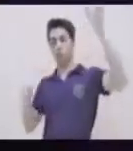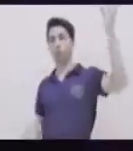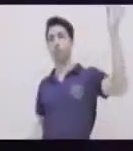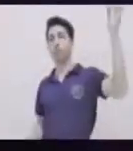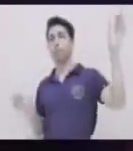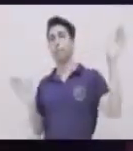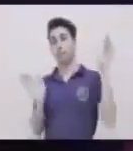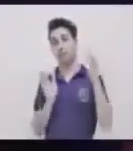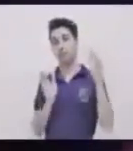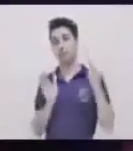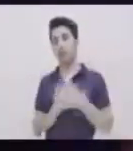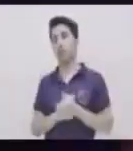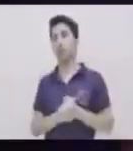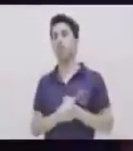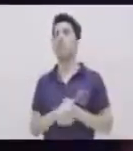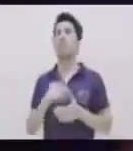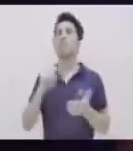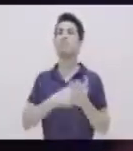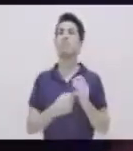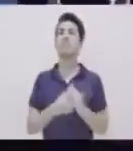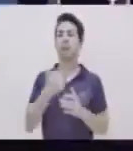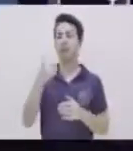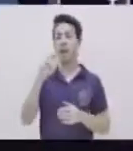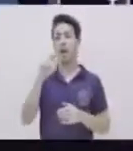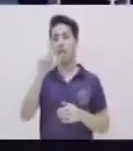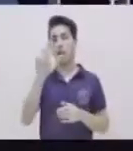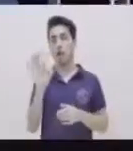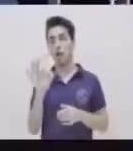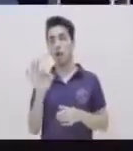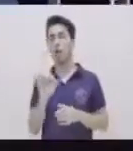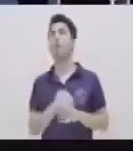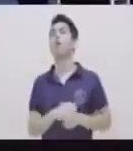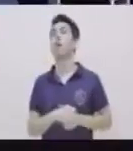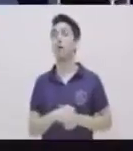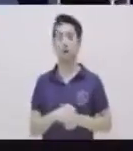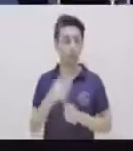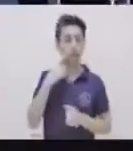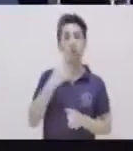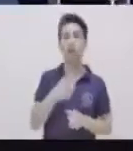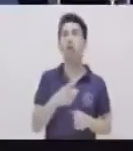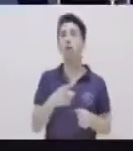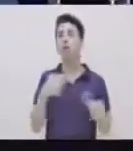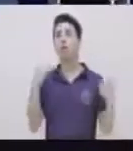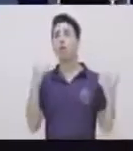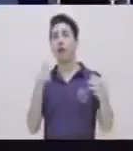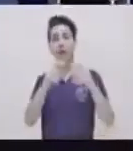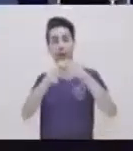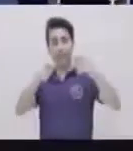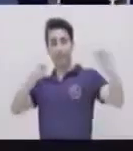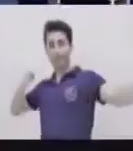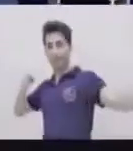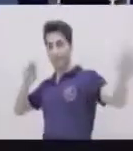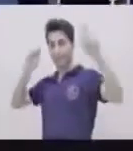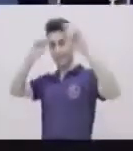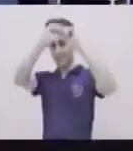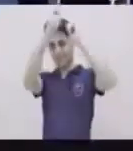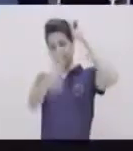resina para que tenga una mejor frotación y contacto con las cuerdas del